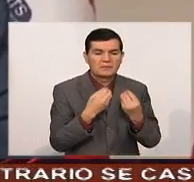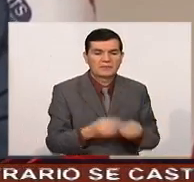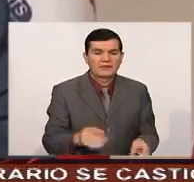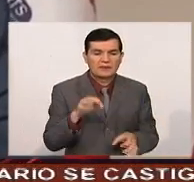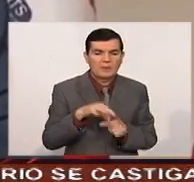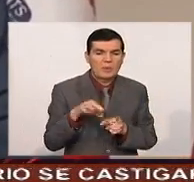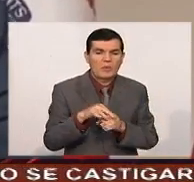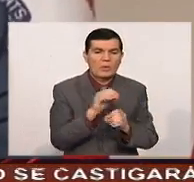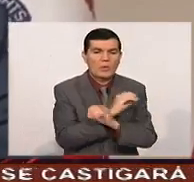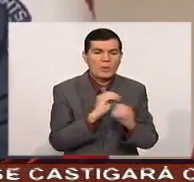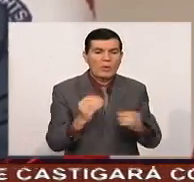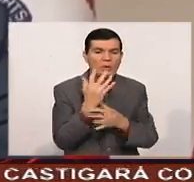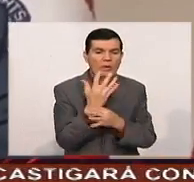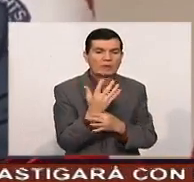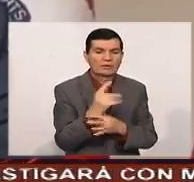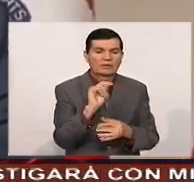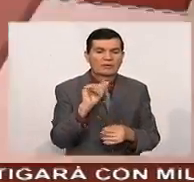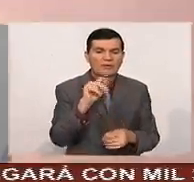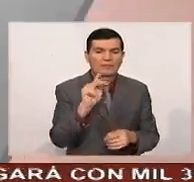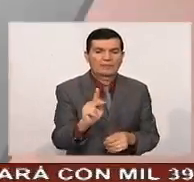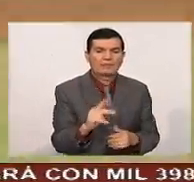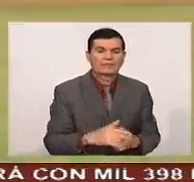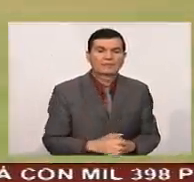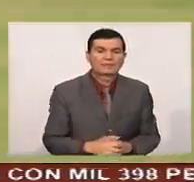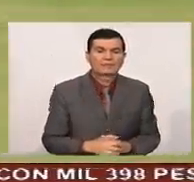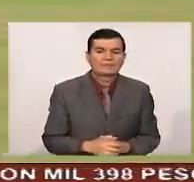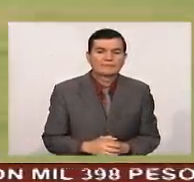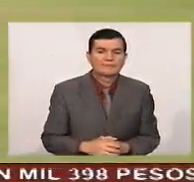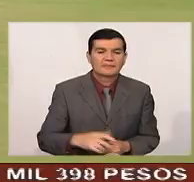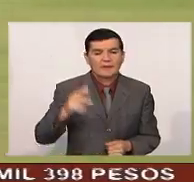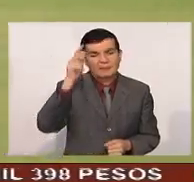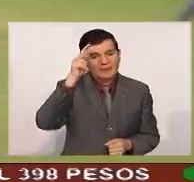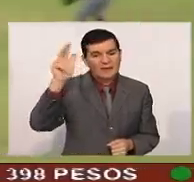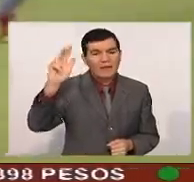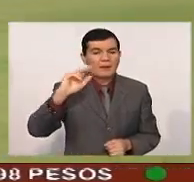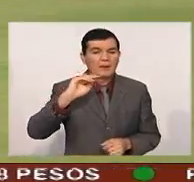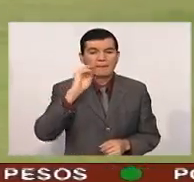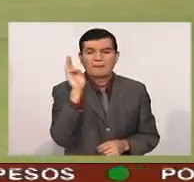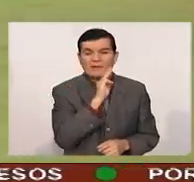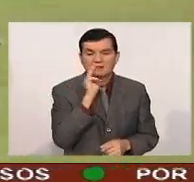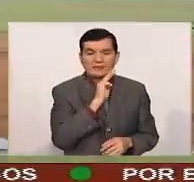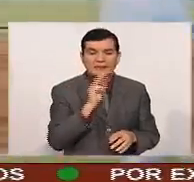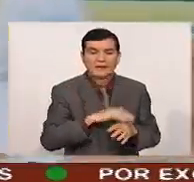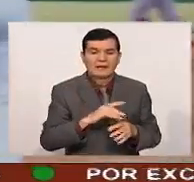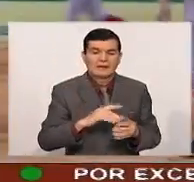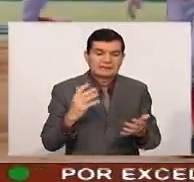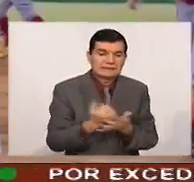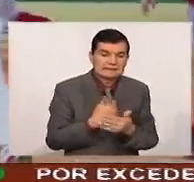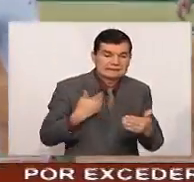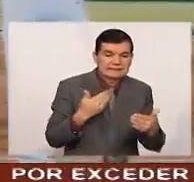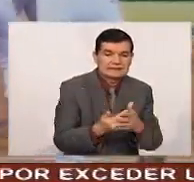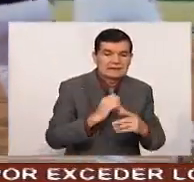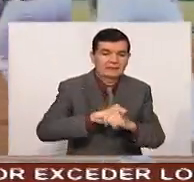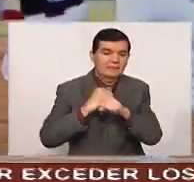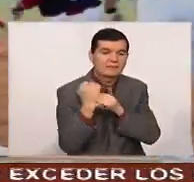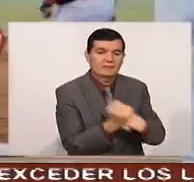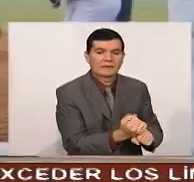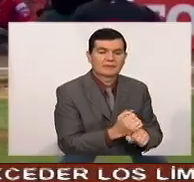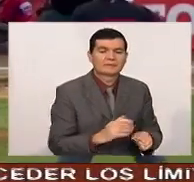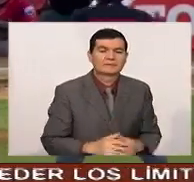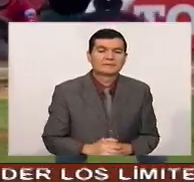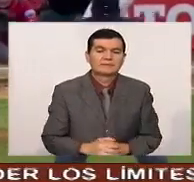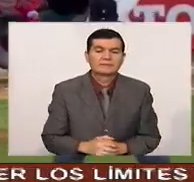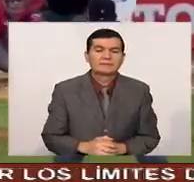perdería votantes, afirma Donald Trump. Venados de Mazatlán a un triunfo del título de la Liga Mexicana del Pacífico de